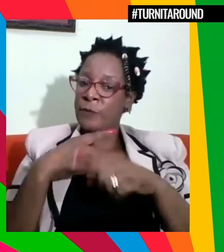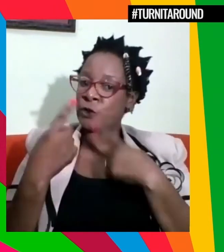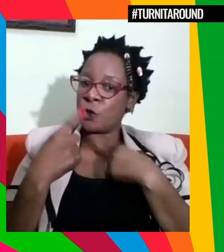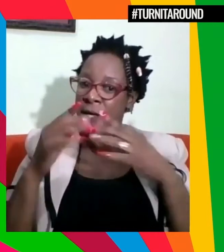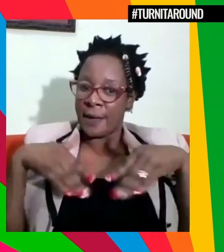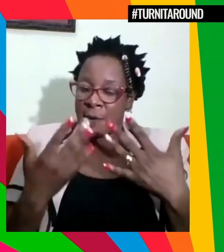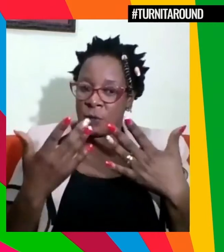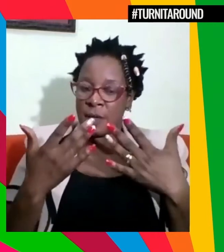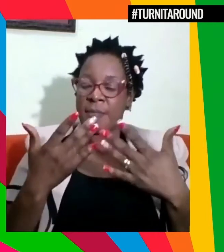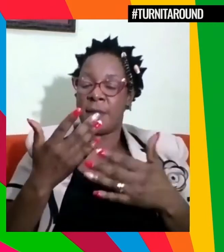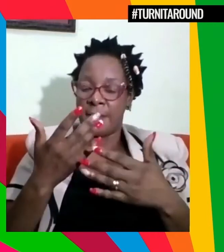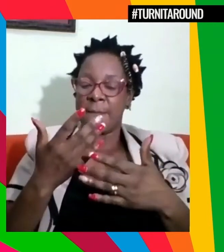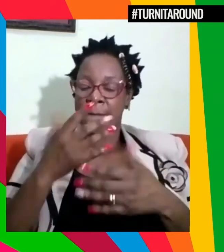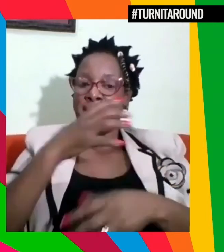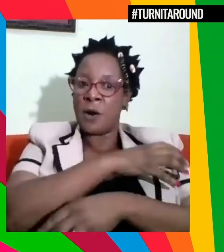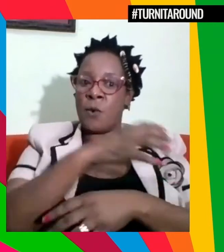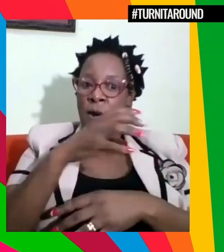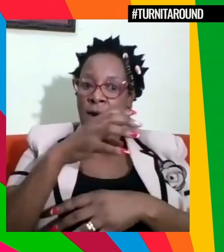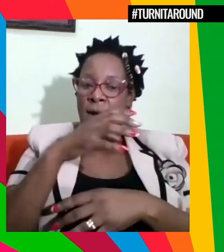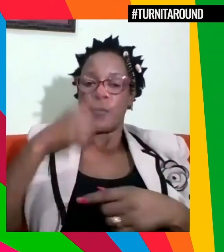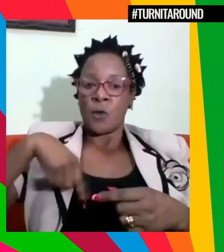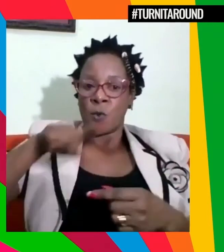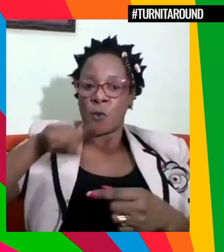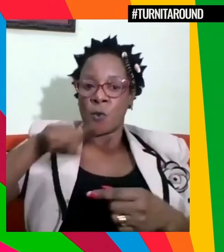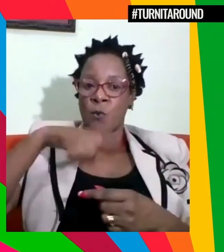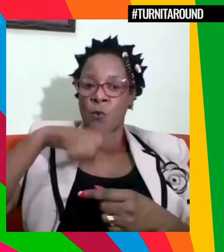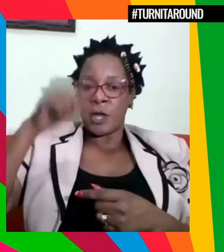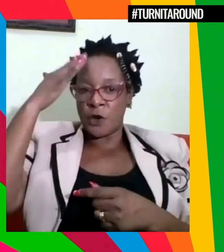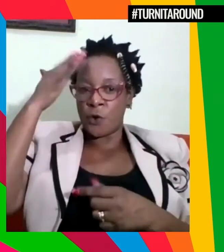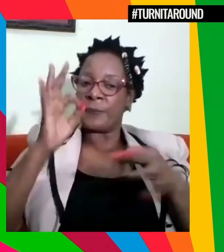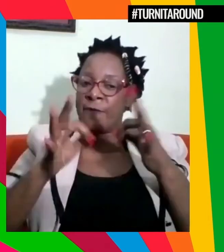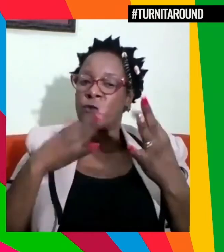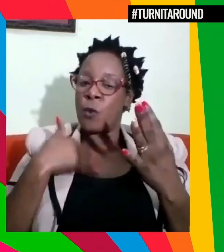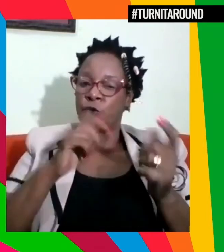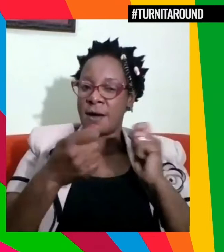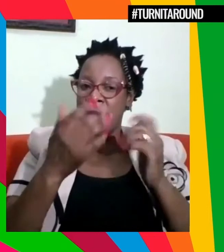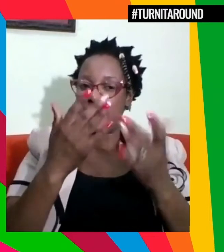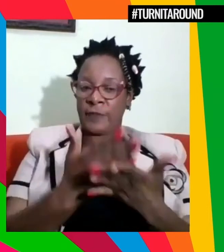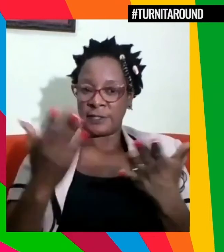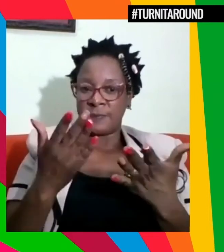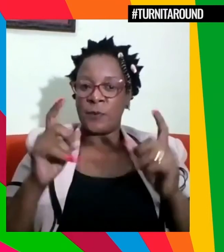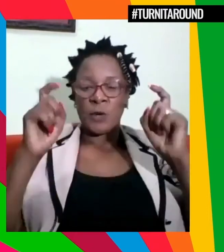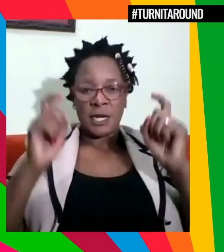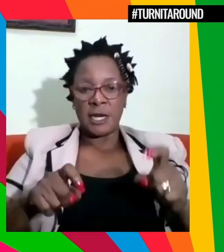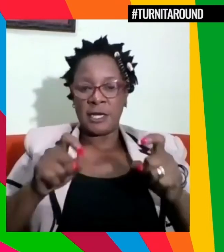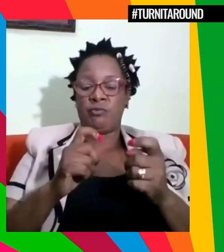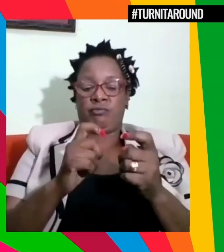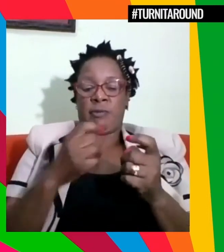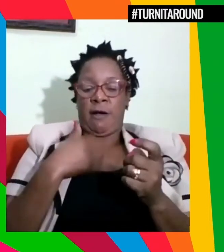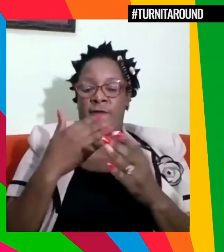sabemos que si queremos cambiar las cosas, necesitamos tratar las